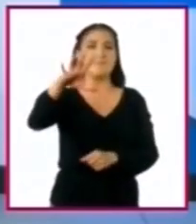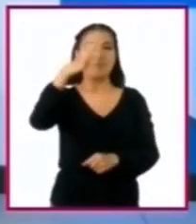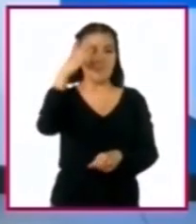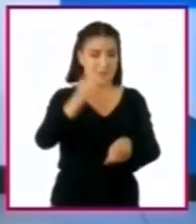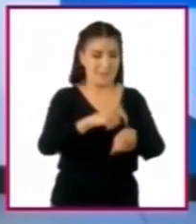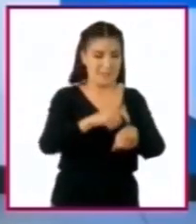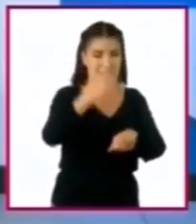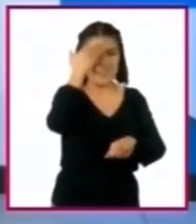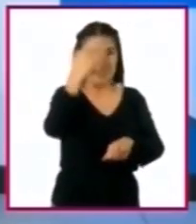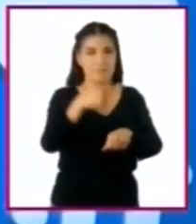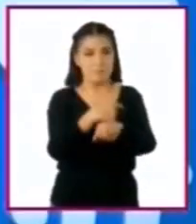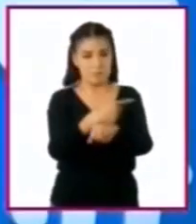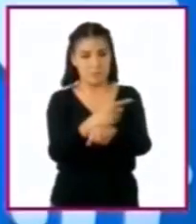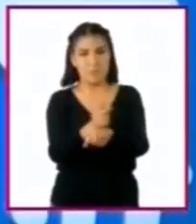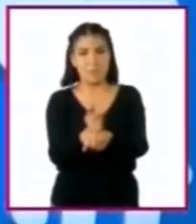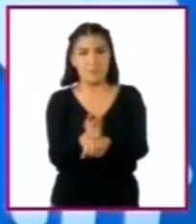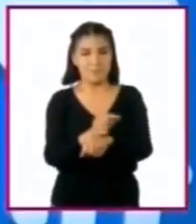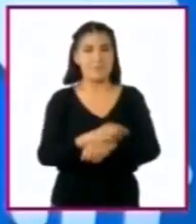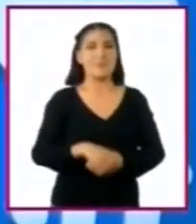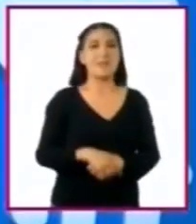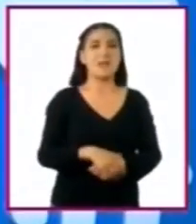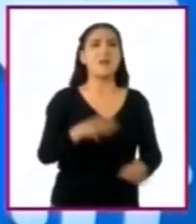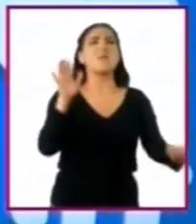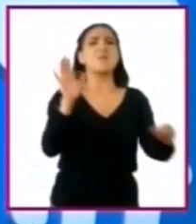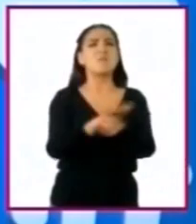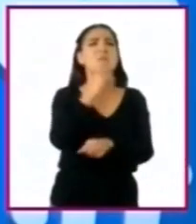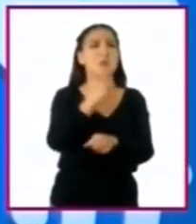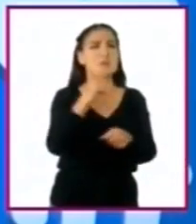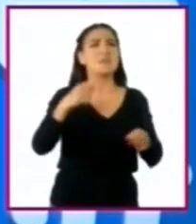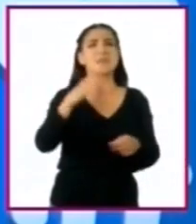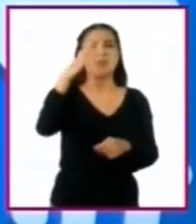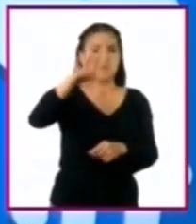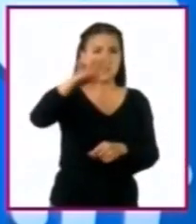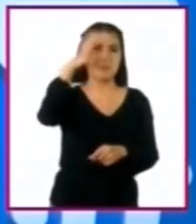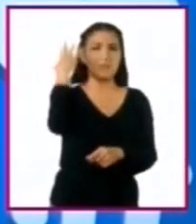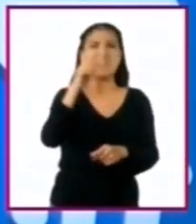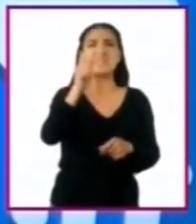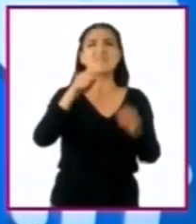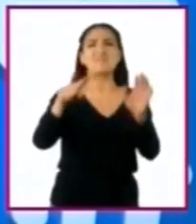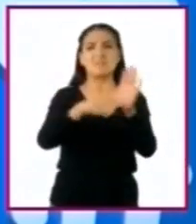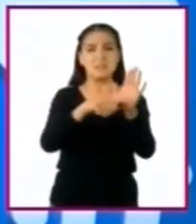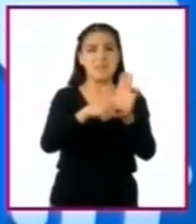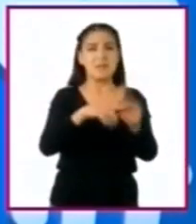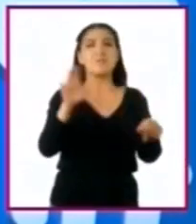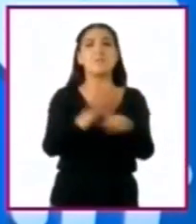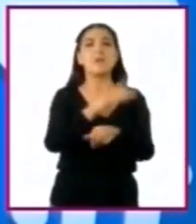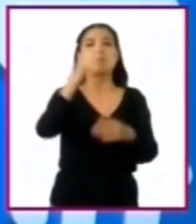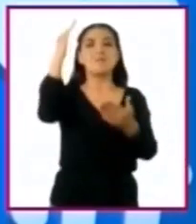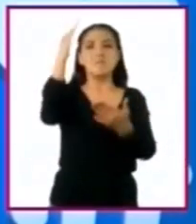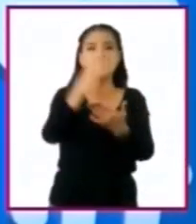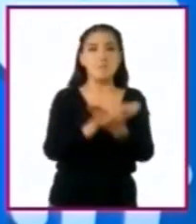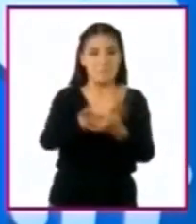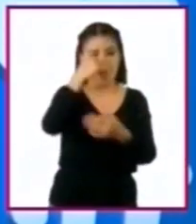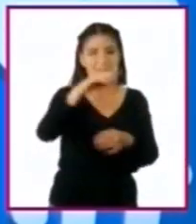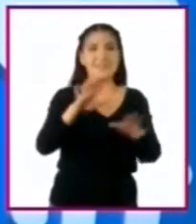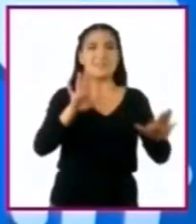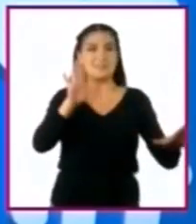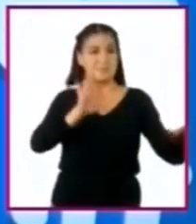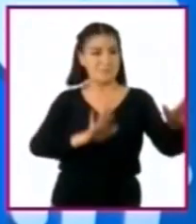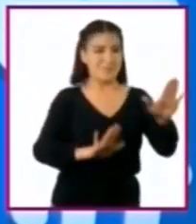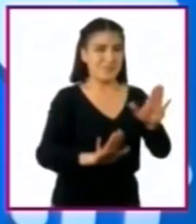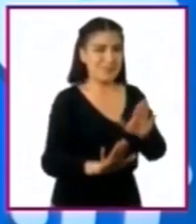de tiempo. ¿Por qué la aceleración es negativa? Porque disminuyó la velocidad para detenerse, es